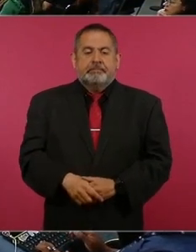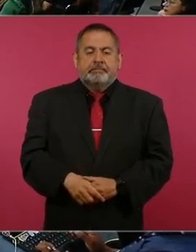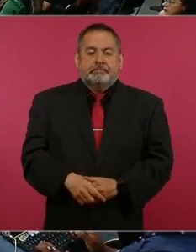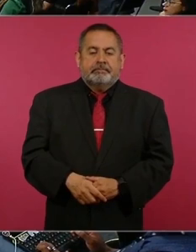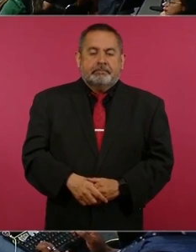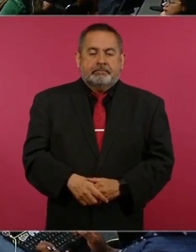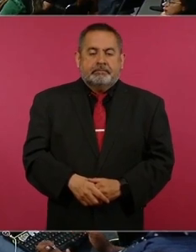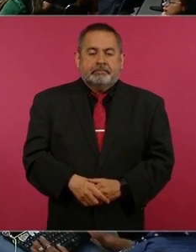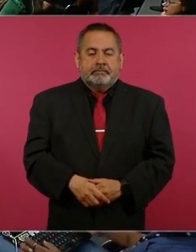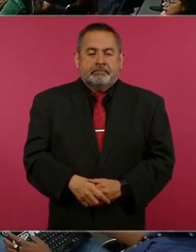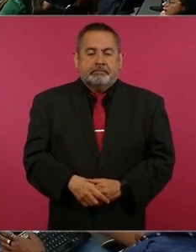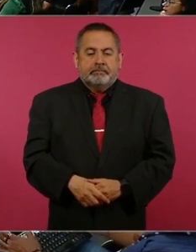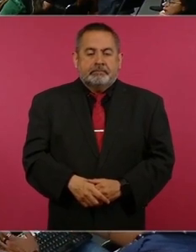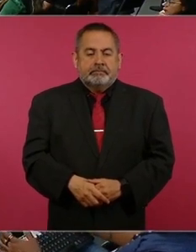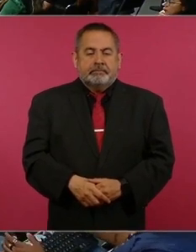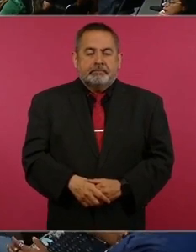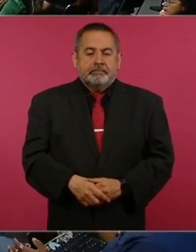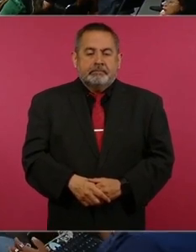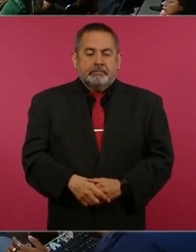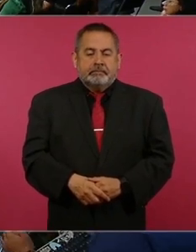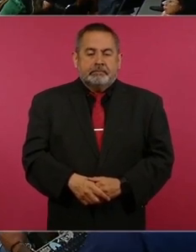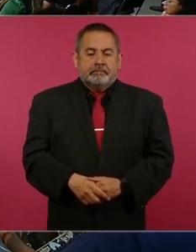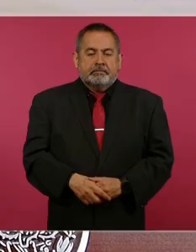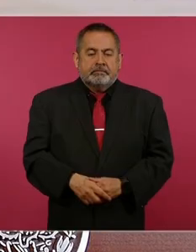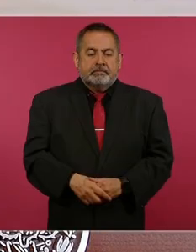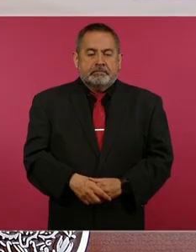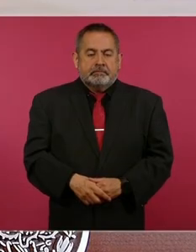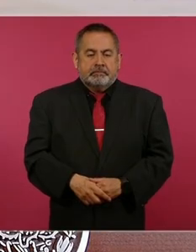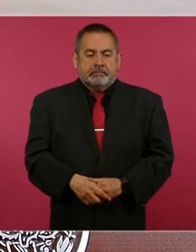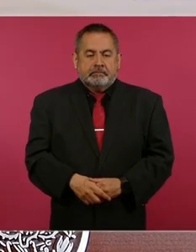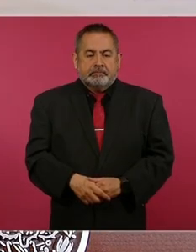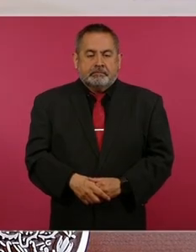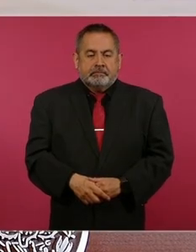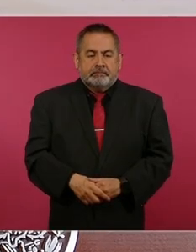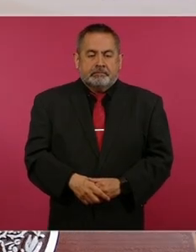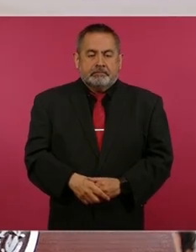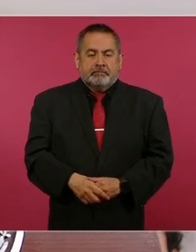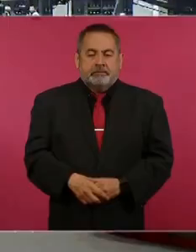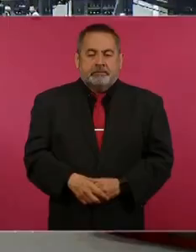División tiene información de Glass desde la prisión.